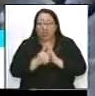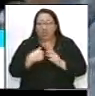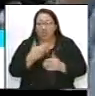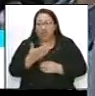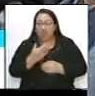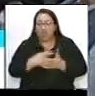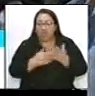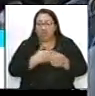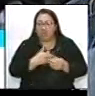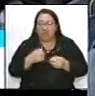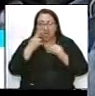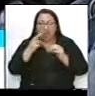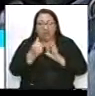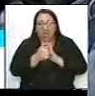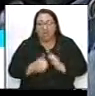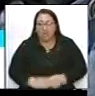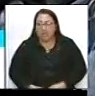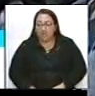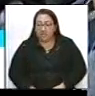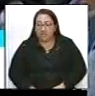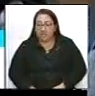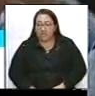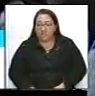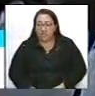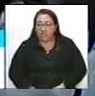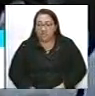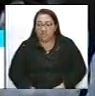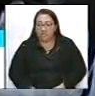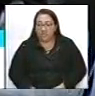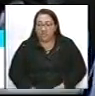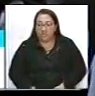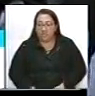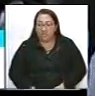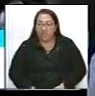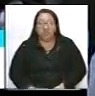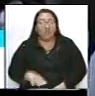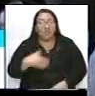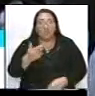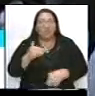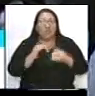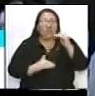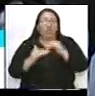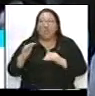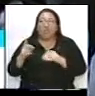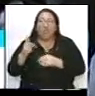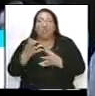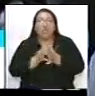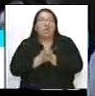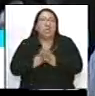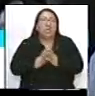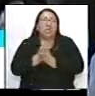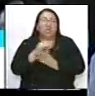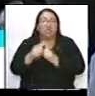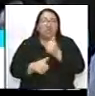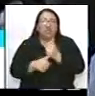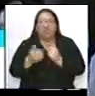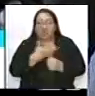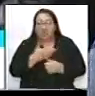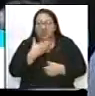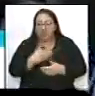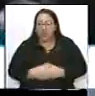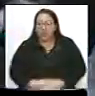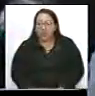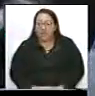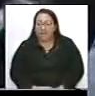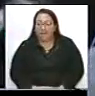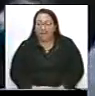que le pido, presidente, es que se respete esa agenda. La agenda se respeta. No podemos nosotros variar la agenda por intereses subalternos, presidenta. Muchas